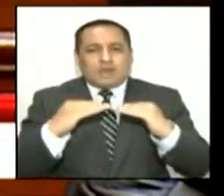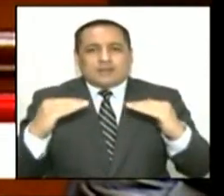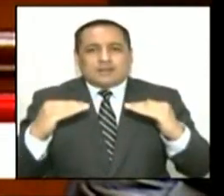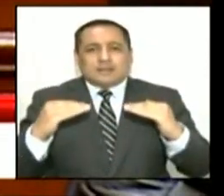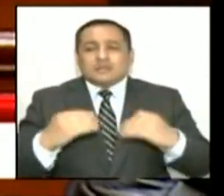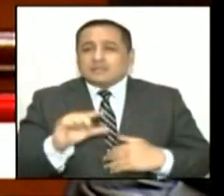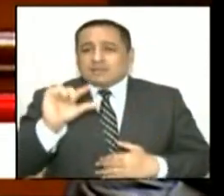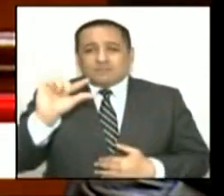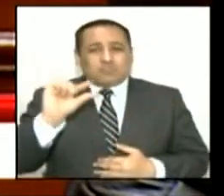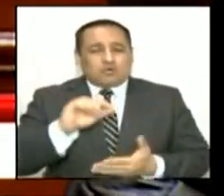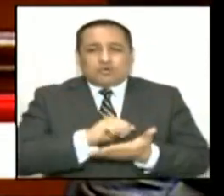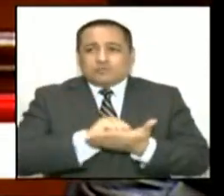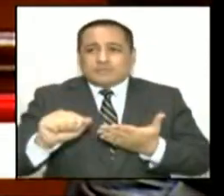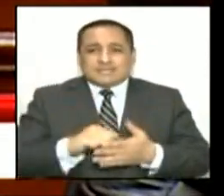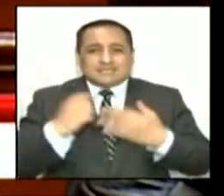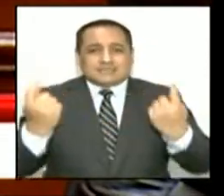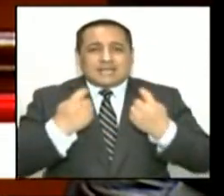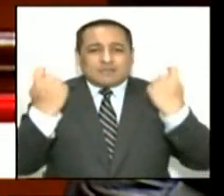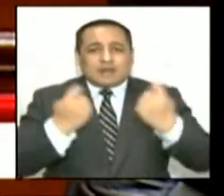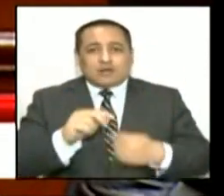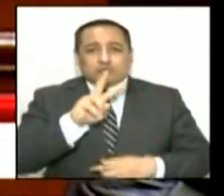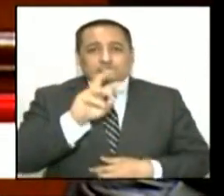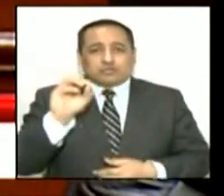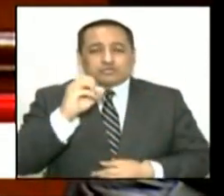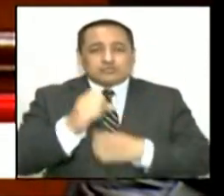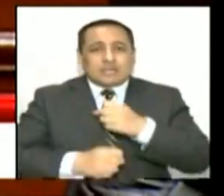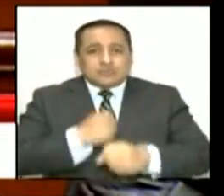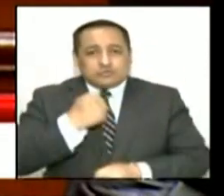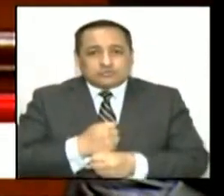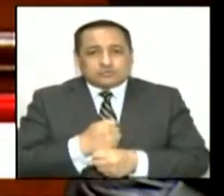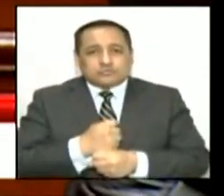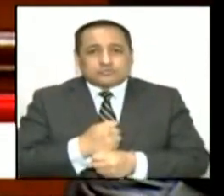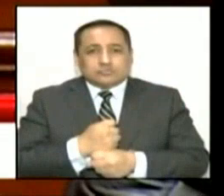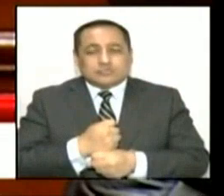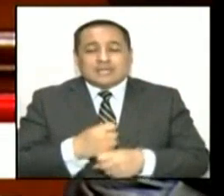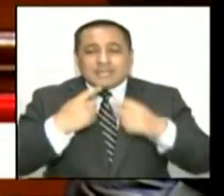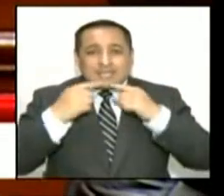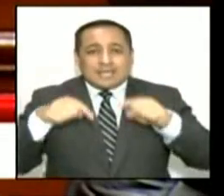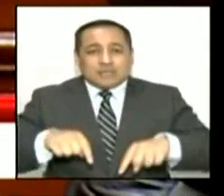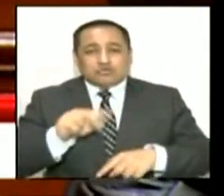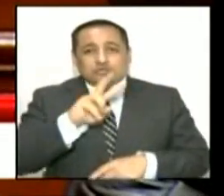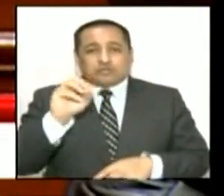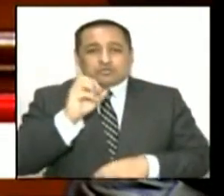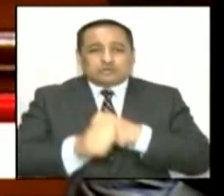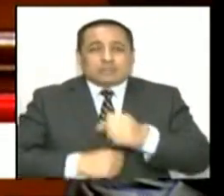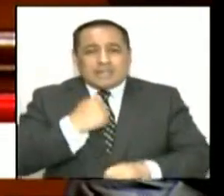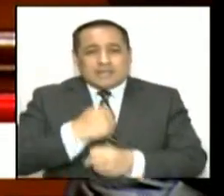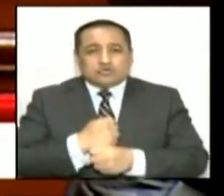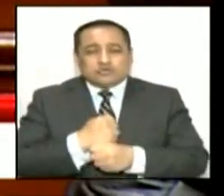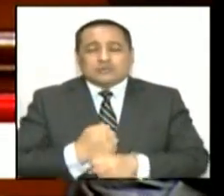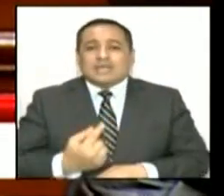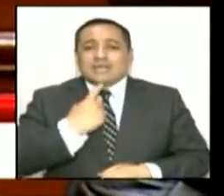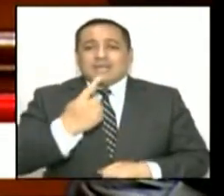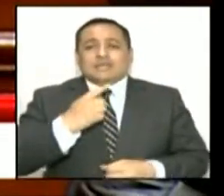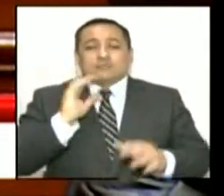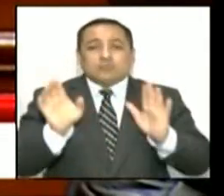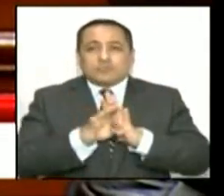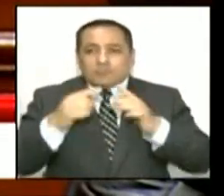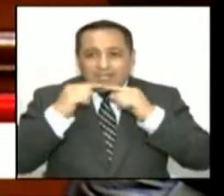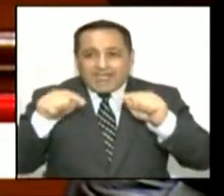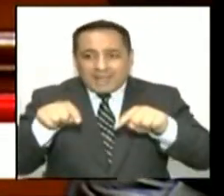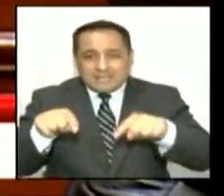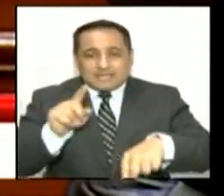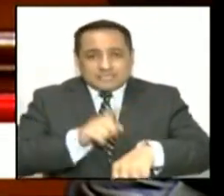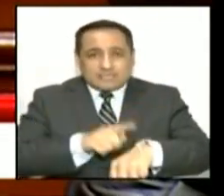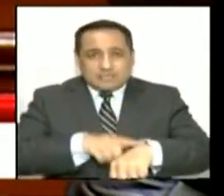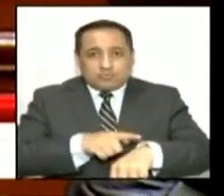a pocos meses de celebrar el Bicentenario de la Independencia. Que este Bicentenario sea ahí, en ese momento